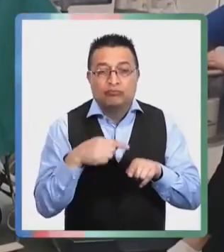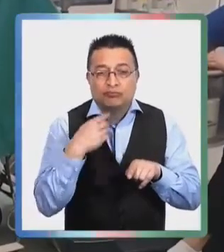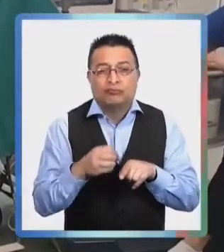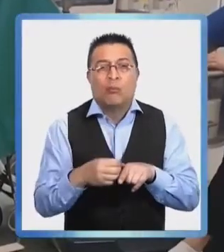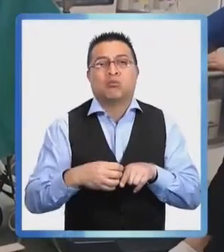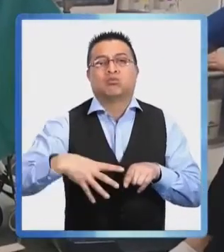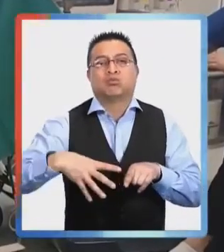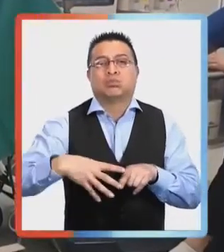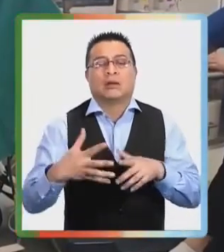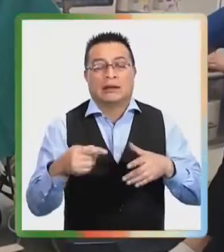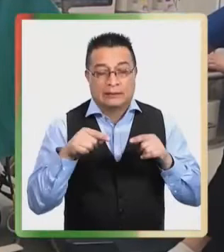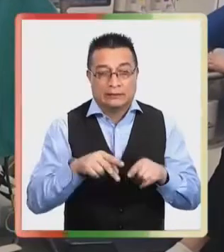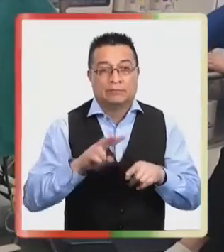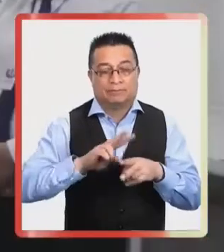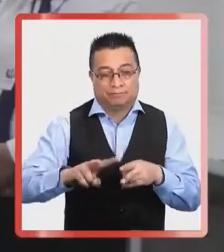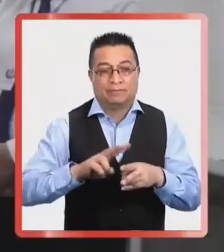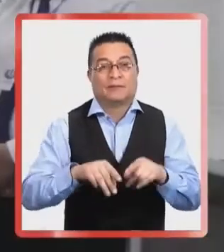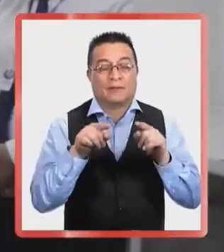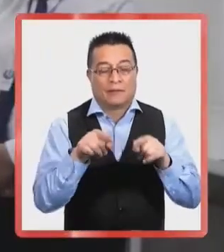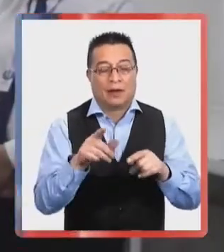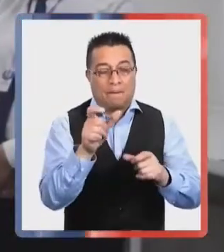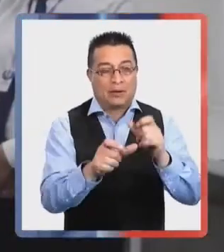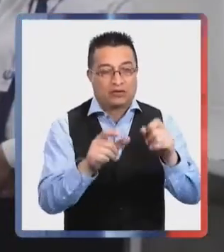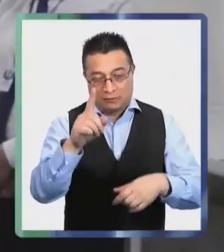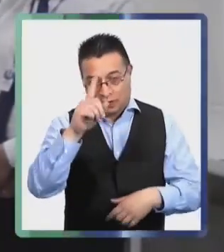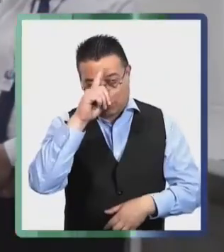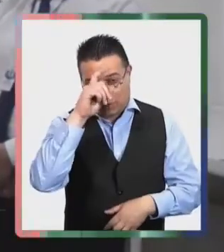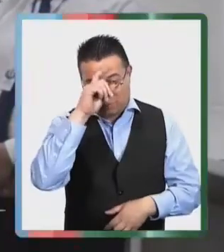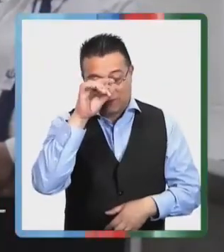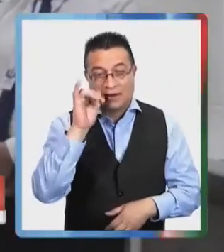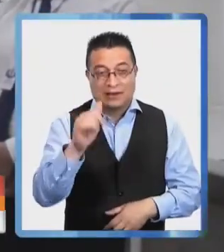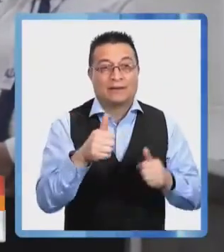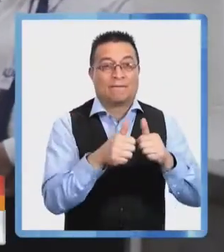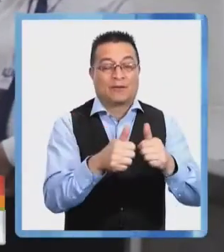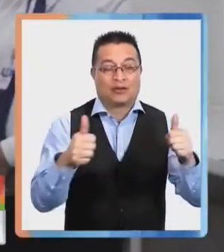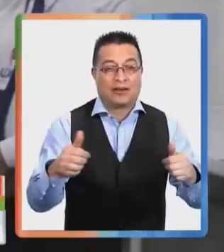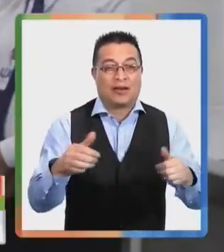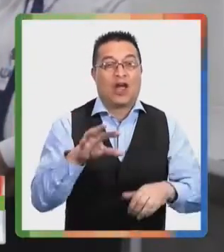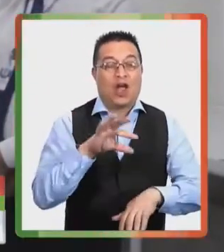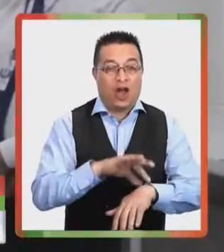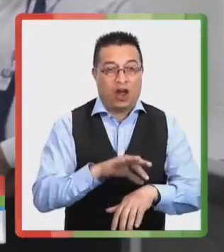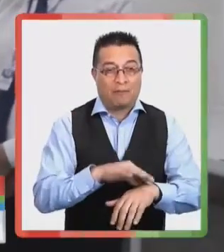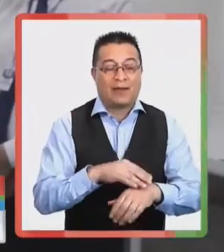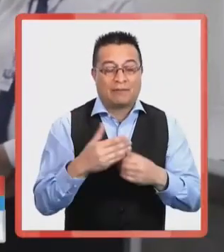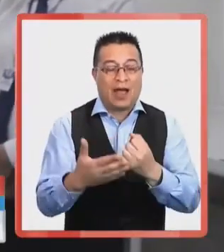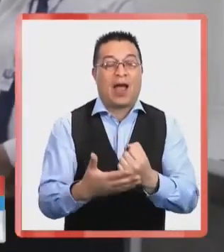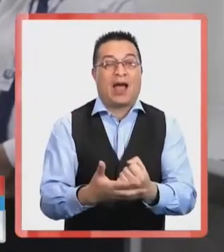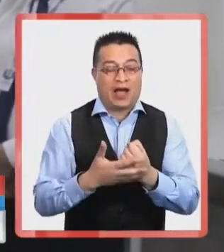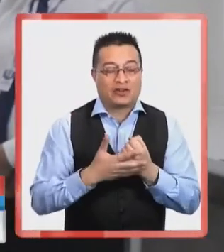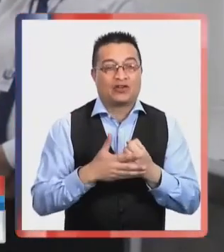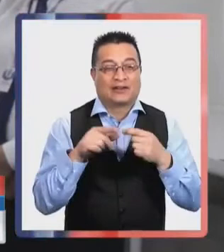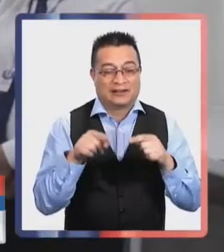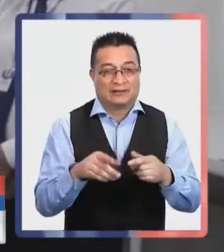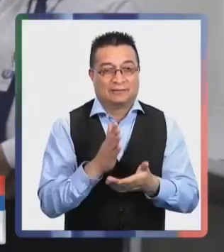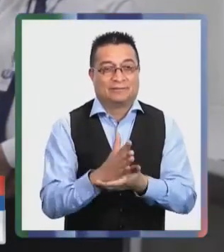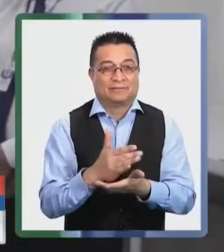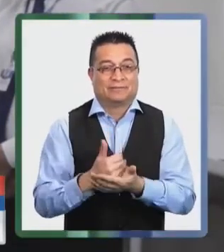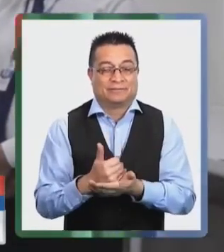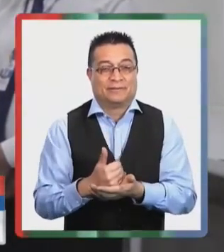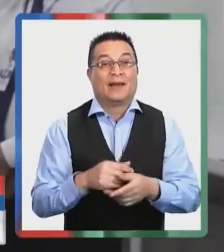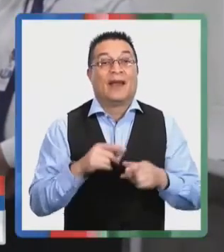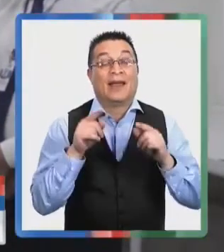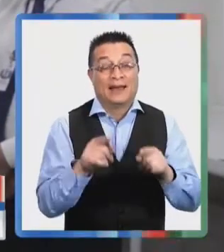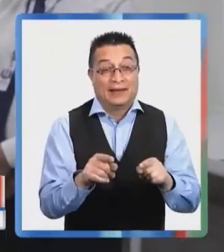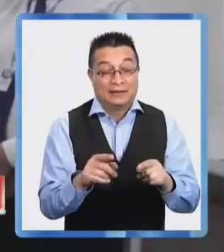la punta. Siempre ha habido harto entusiasmo de parte del personal del hospital y de las autoridades del hospital a colaborar en estos